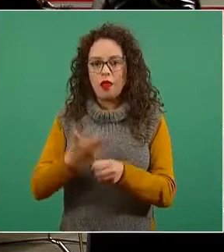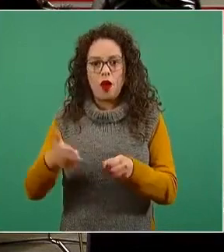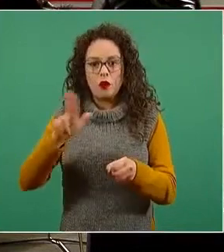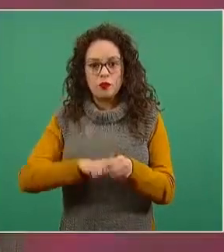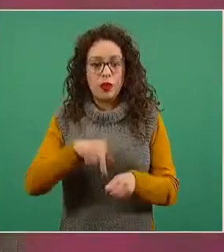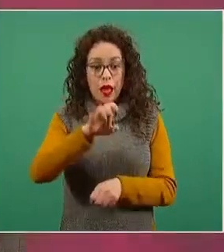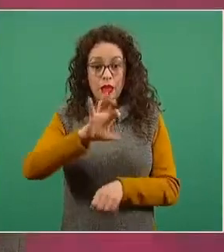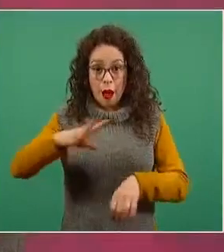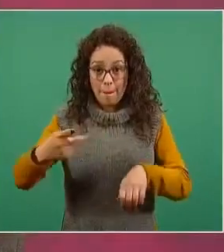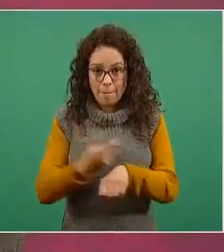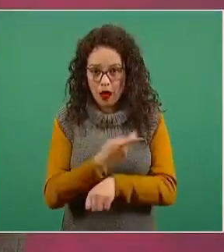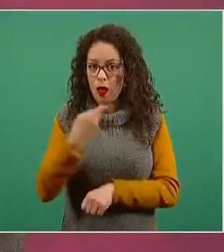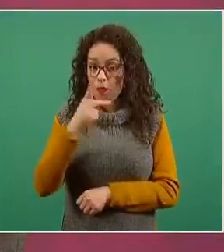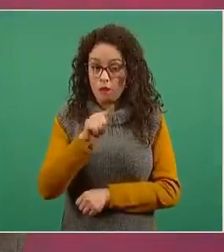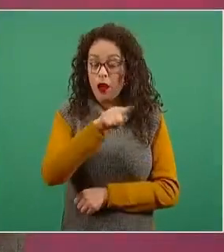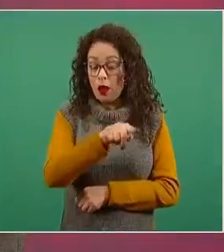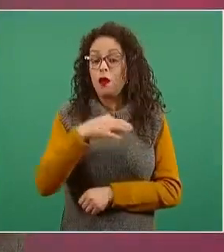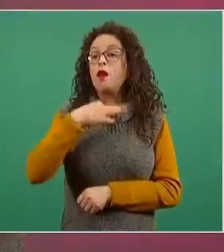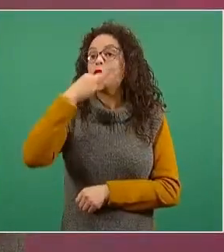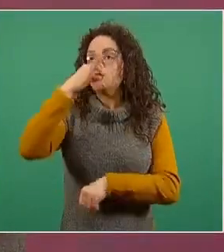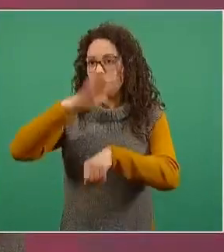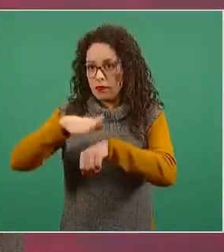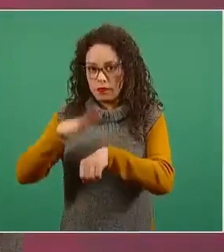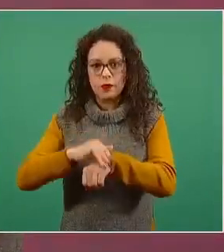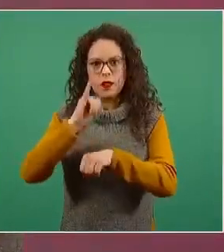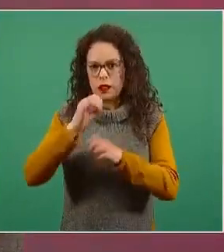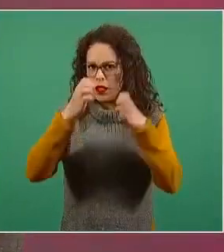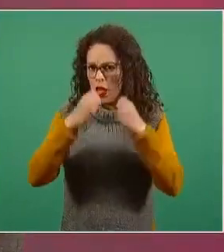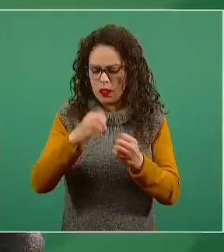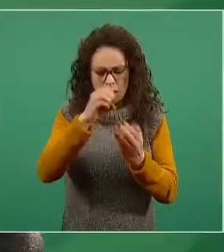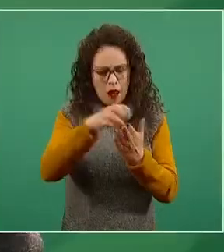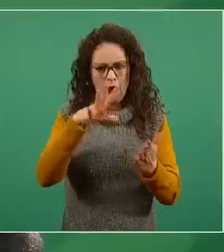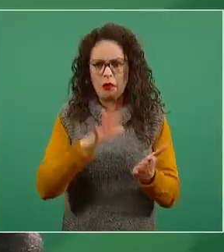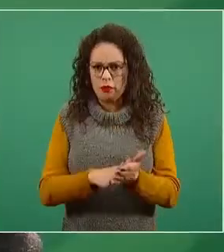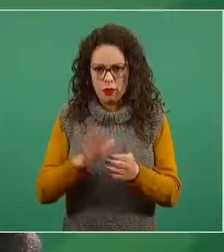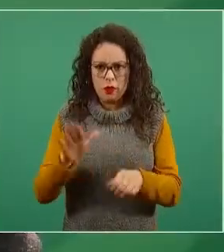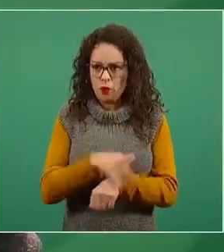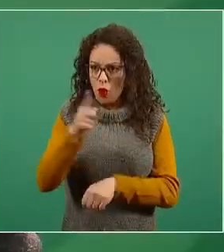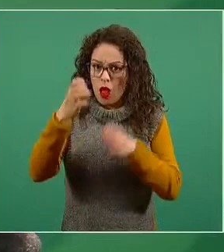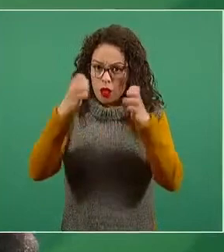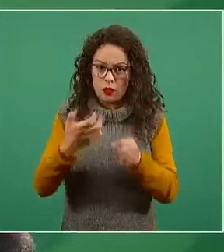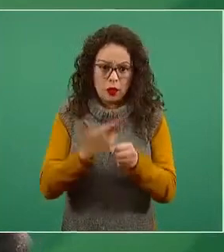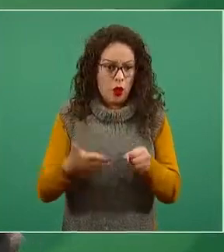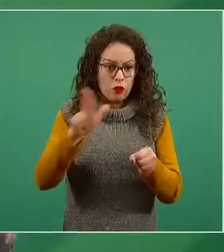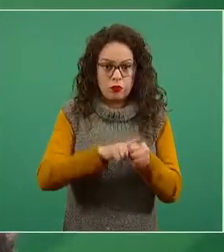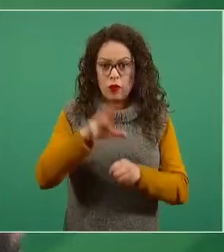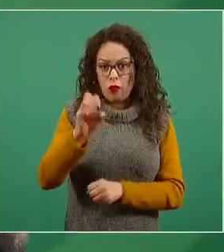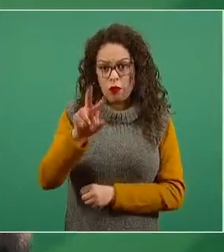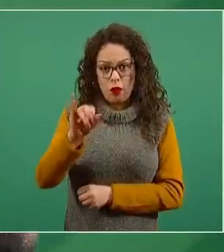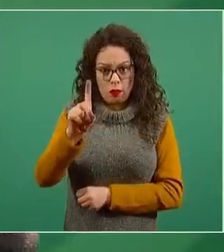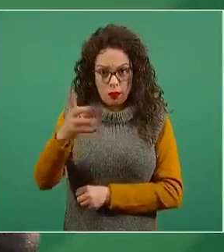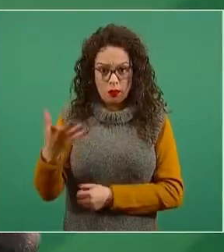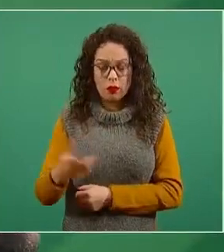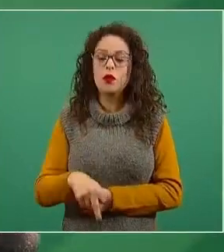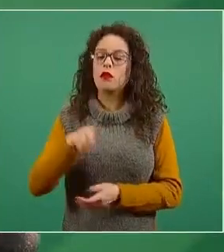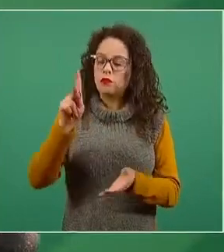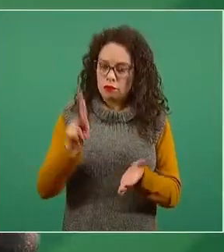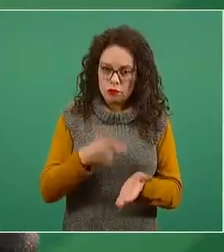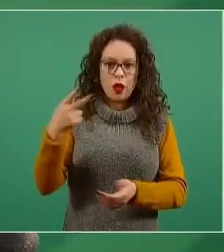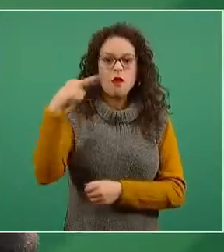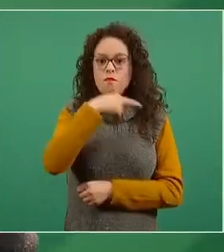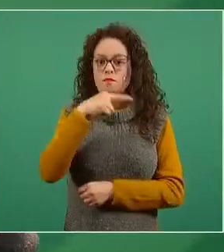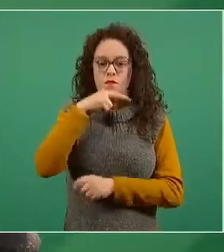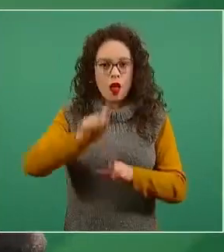ocurrido, pero tengan la certeza de que están en el registro, dado que trabajan en la unidad COVID, y se les tendrá que reponer